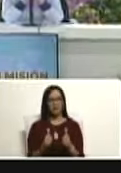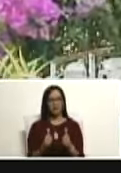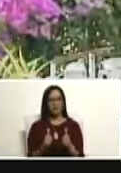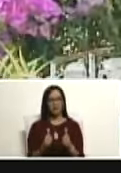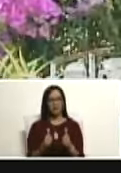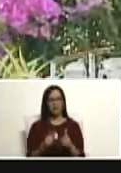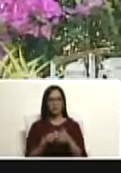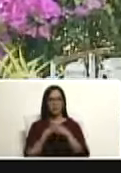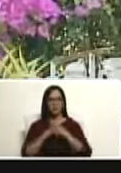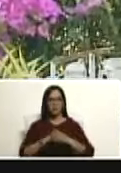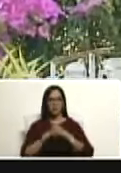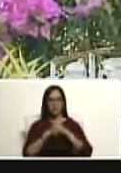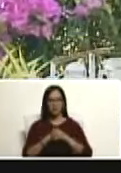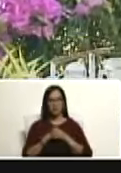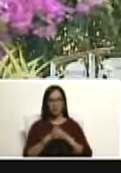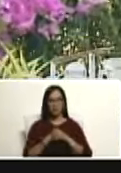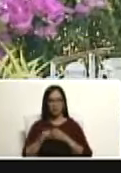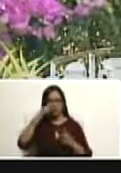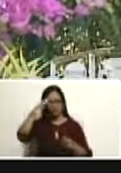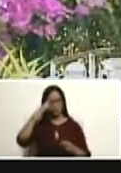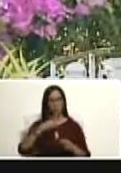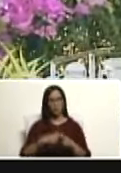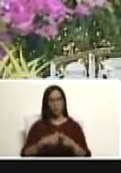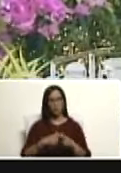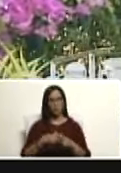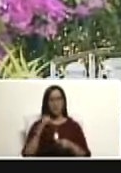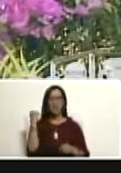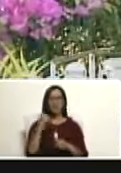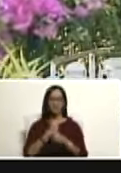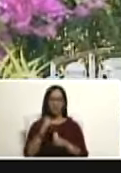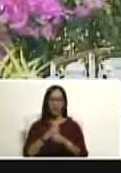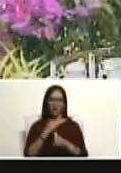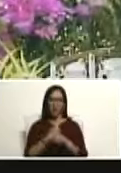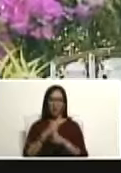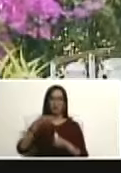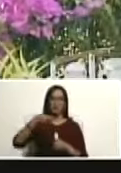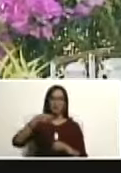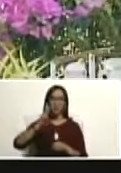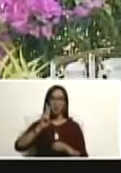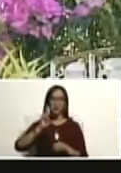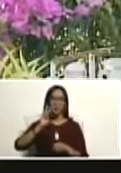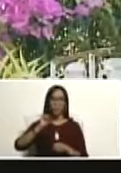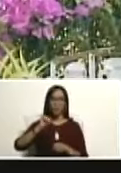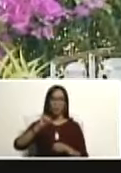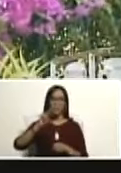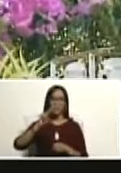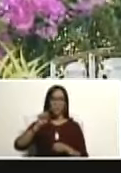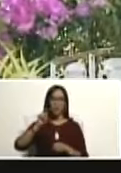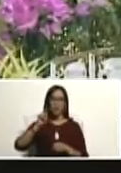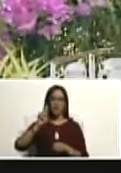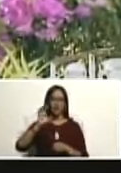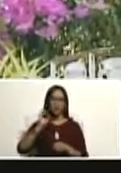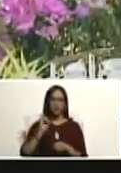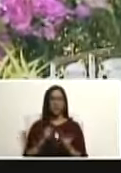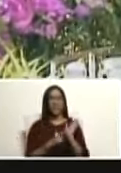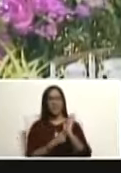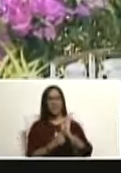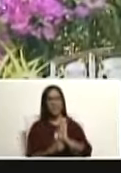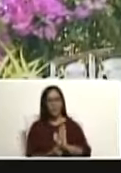y reivindicando la obra de Humberto Fernández Morán,